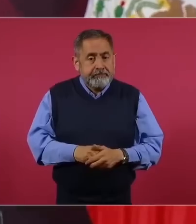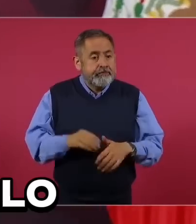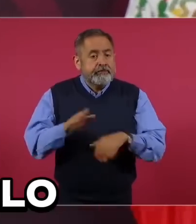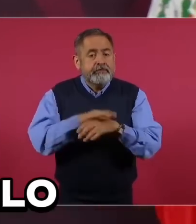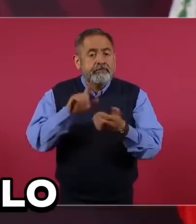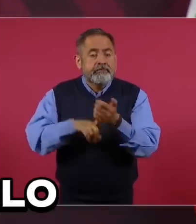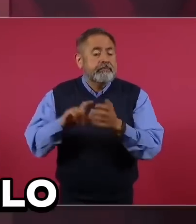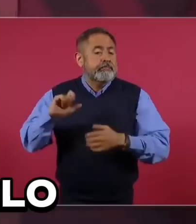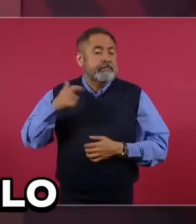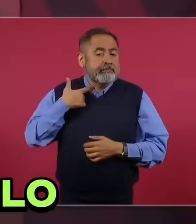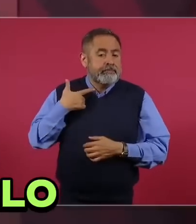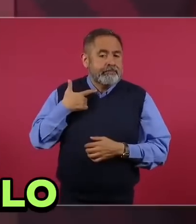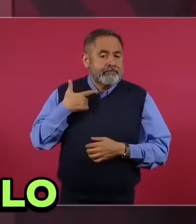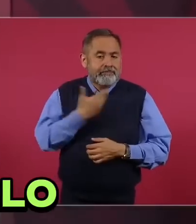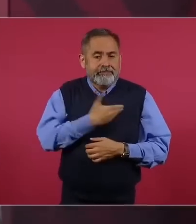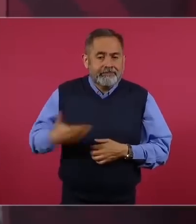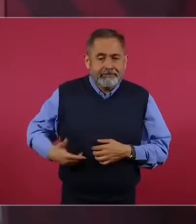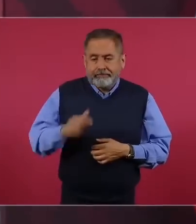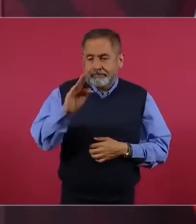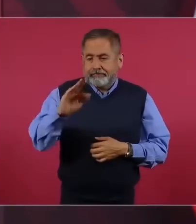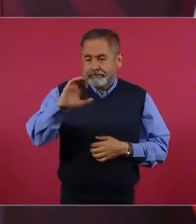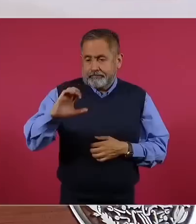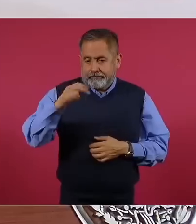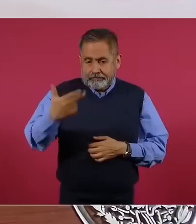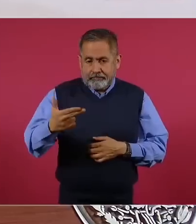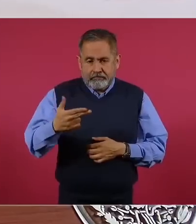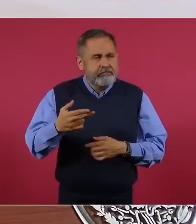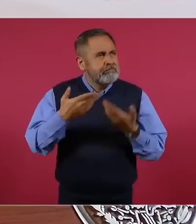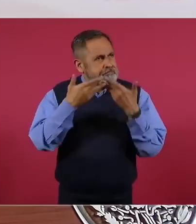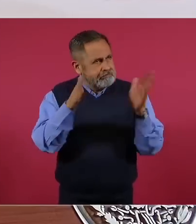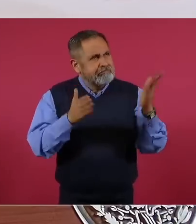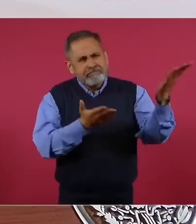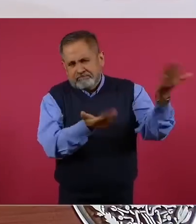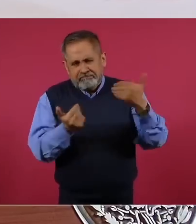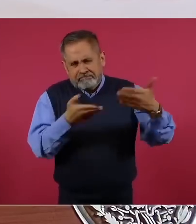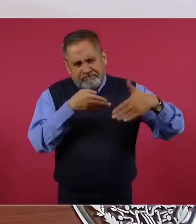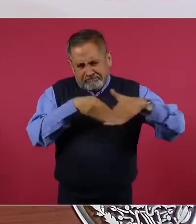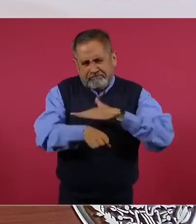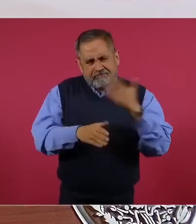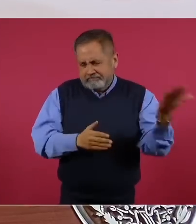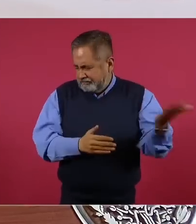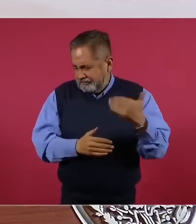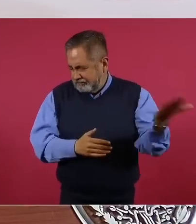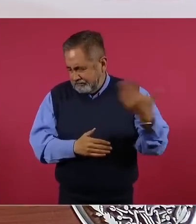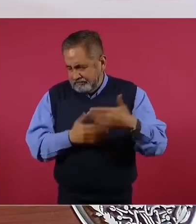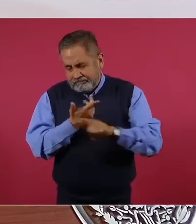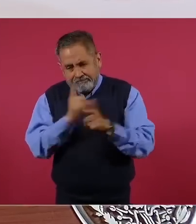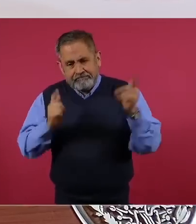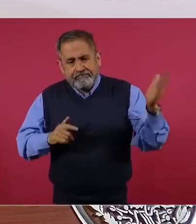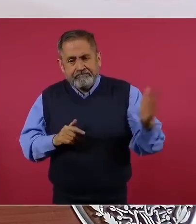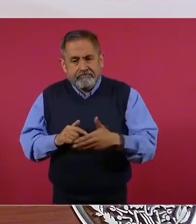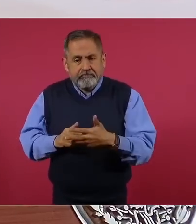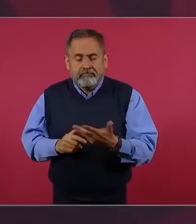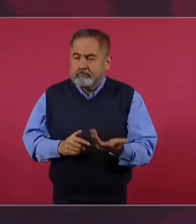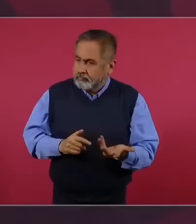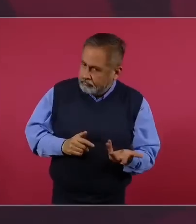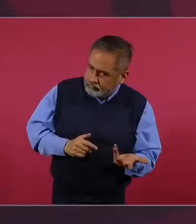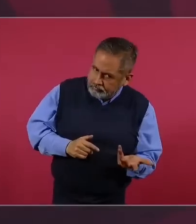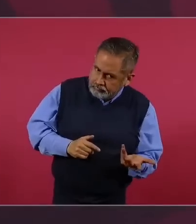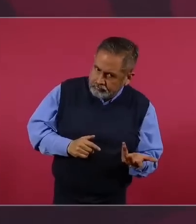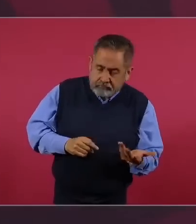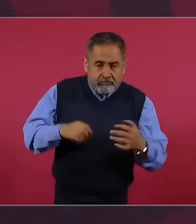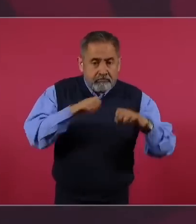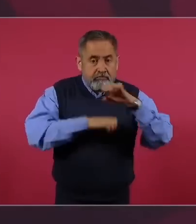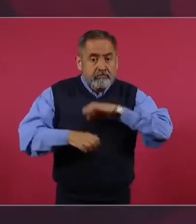dice nuestro presidente AMLO. Lo acusa, la señala como una informante de la DEA